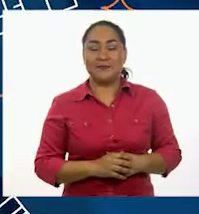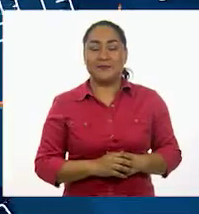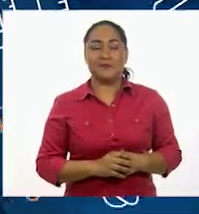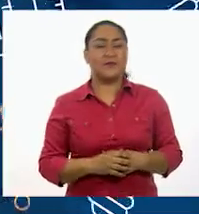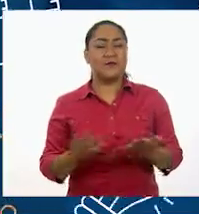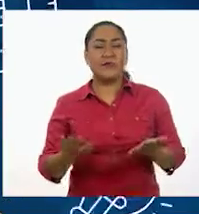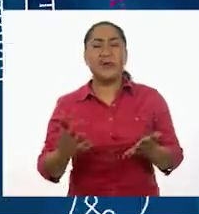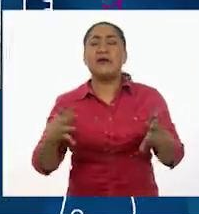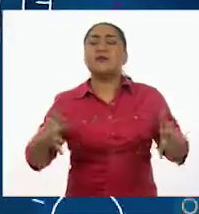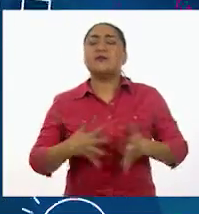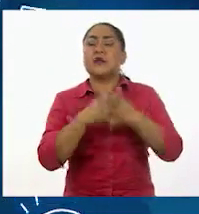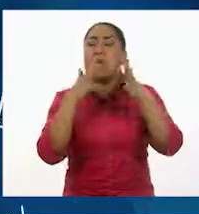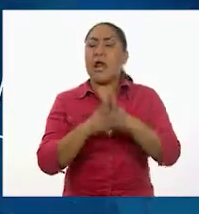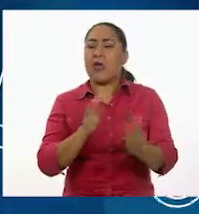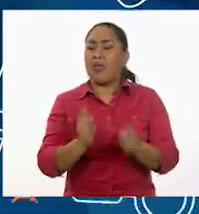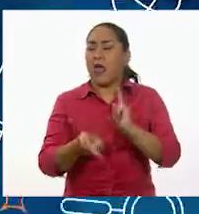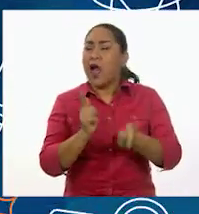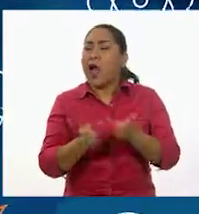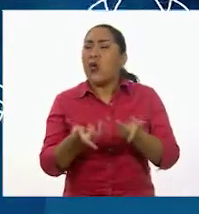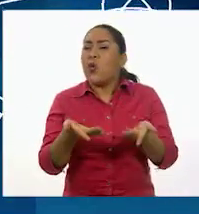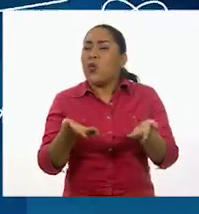¿Cómo acabó la guerra con Texas?